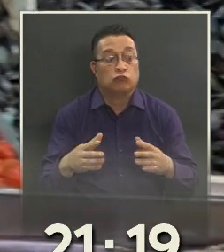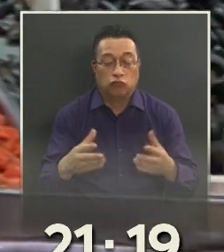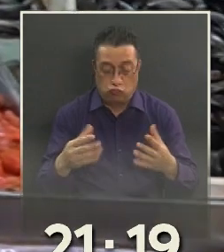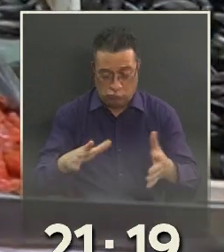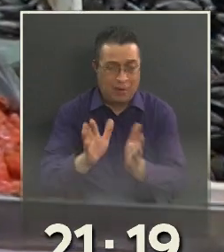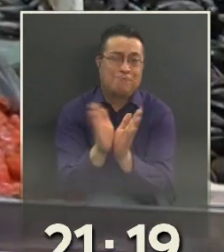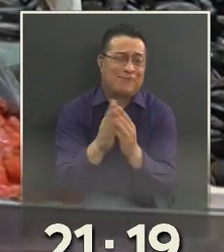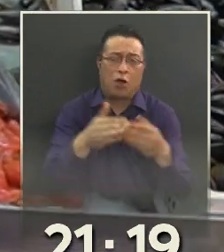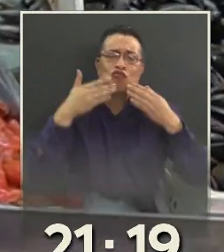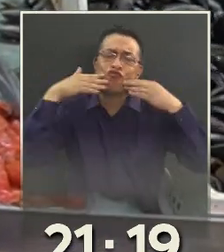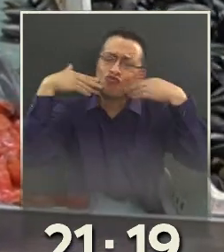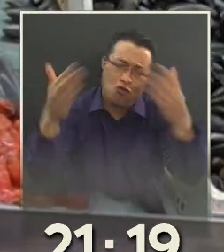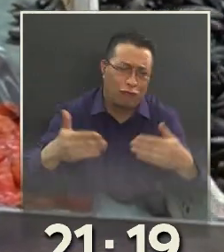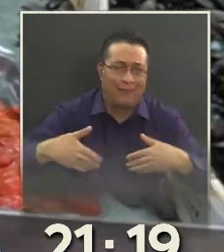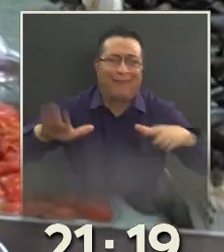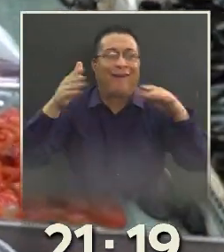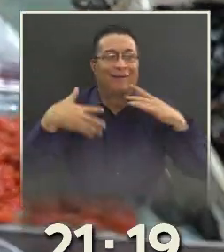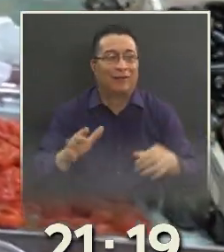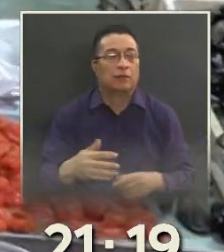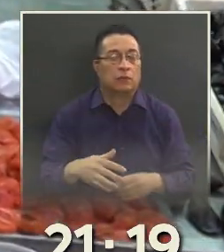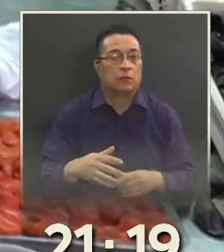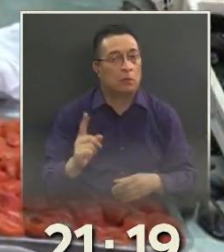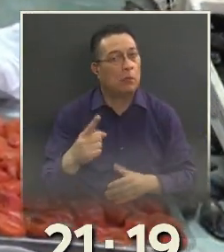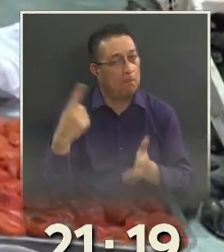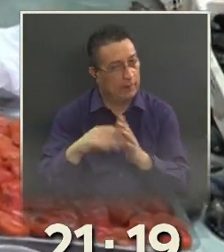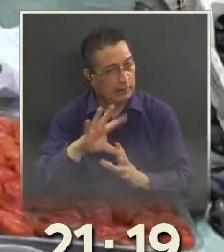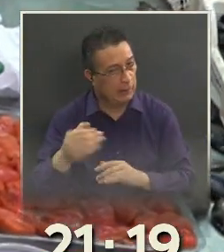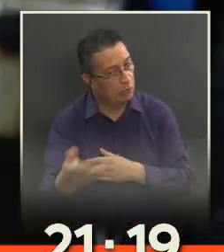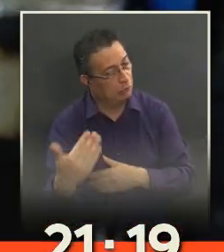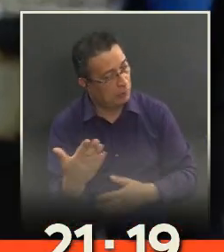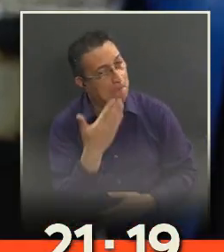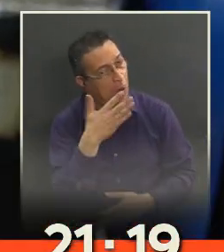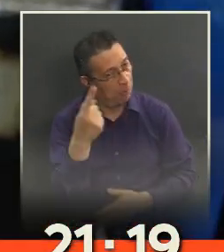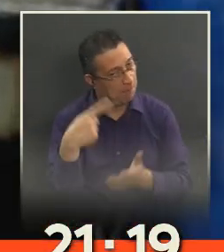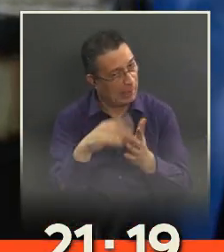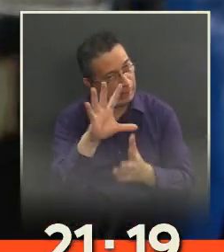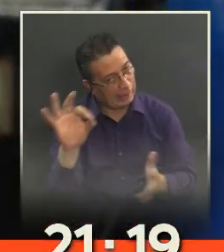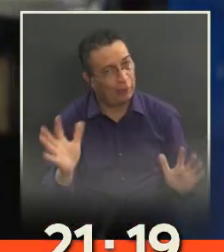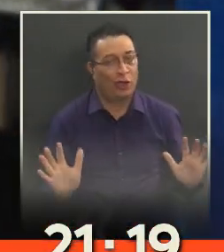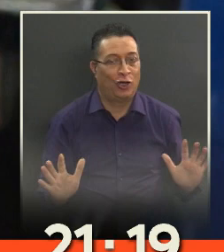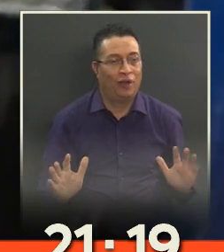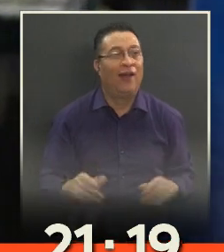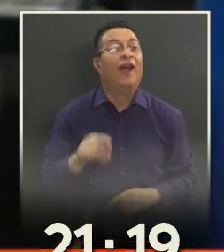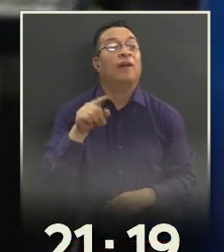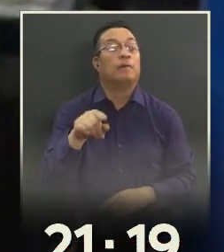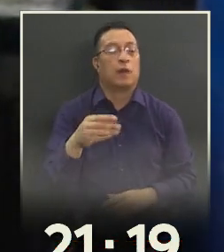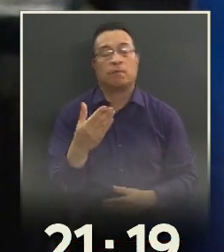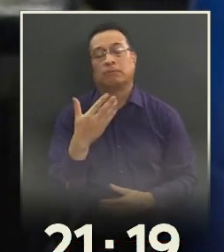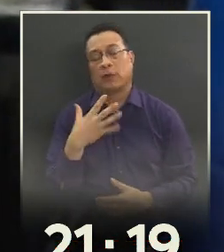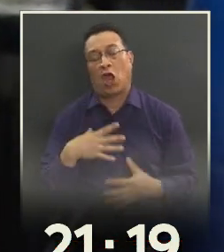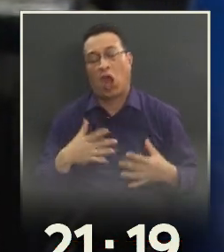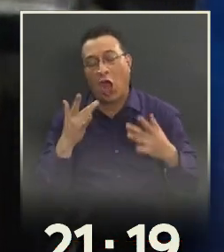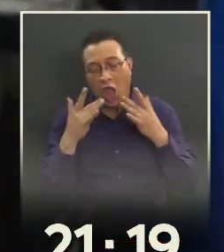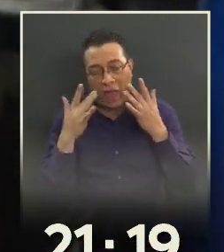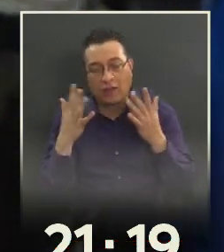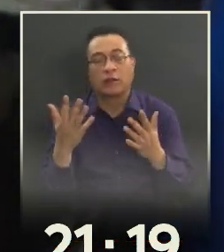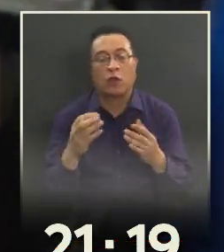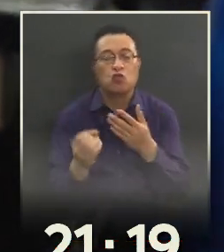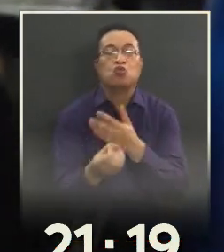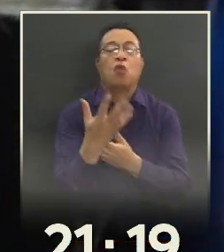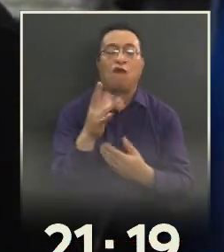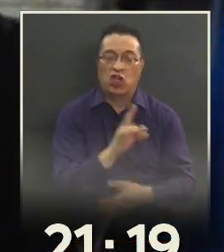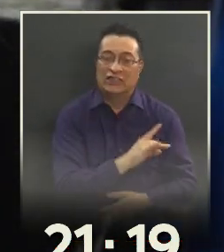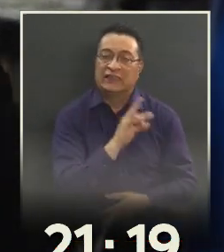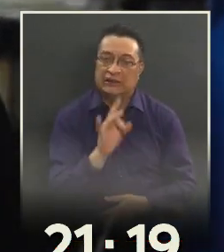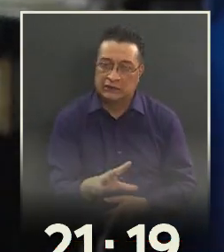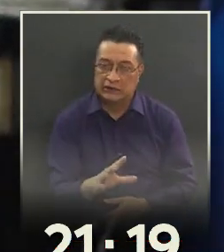del día. Por una luquita y media, sí, por igual, pero... Contenta por un nuevo Chile, un Chile que